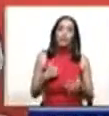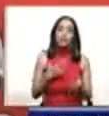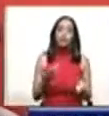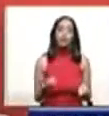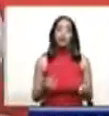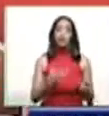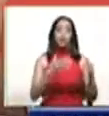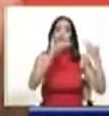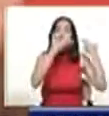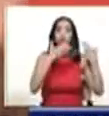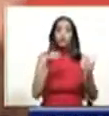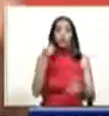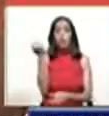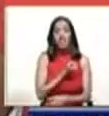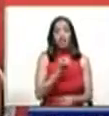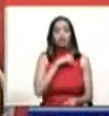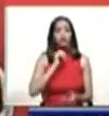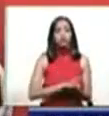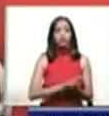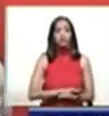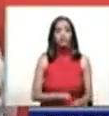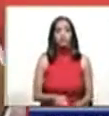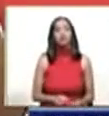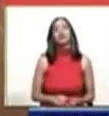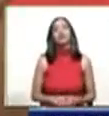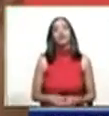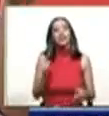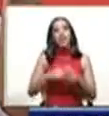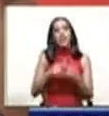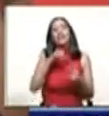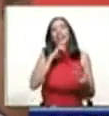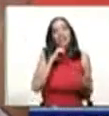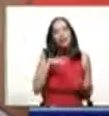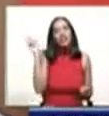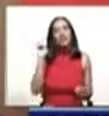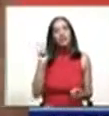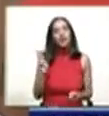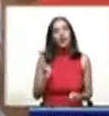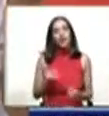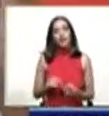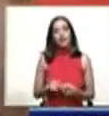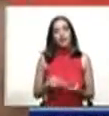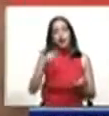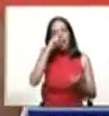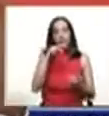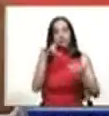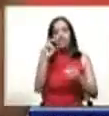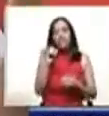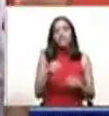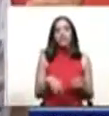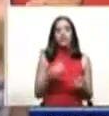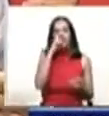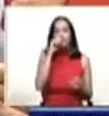llevaron, a secuestraron y lo asesinaron. Y entonces, la historia de Venezuela desde los años 30, los años 40, hasta